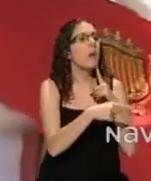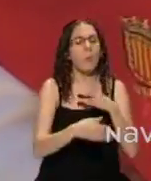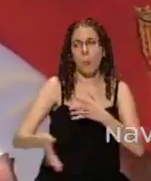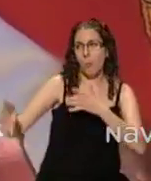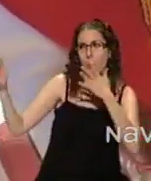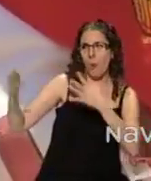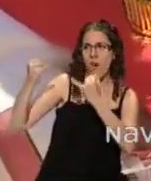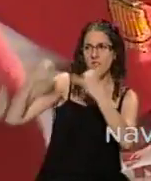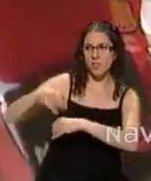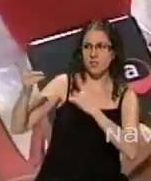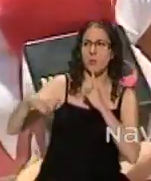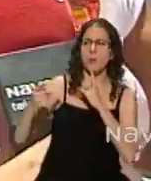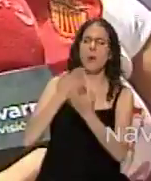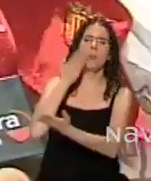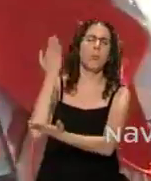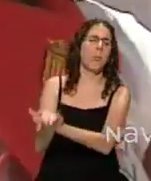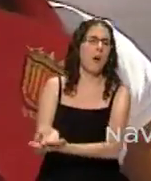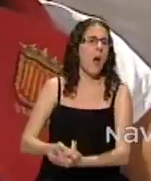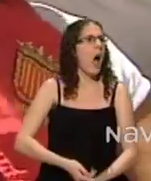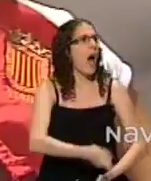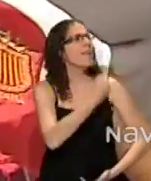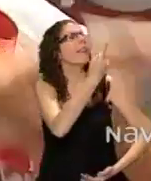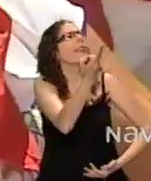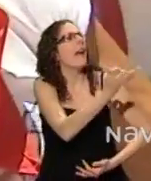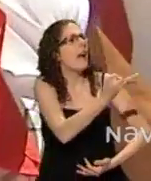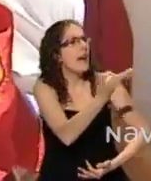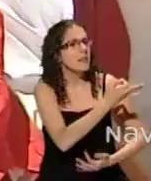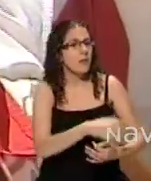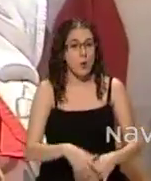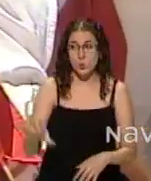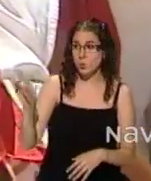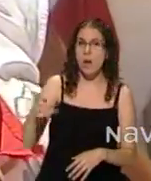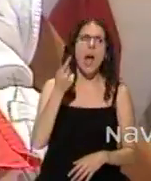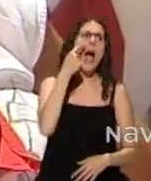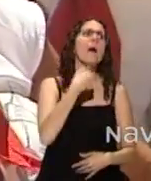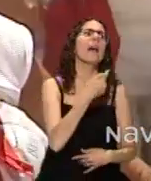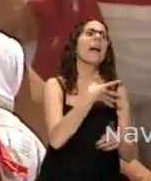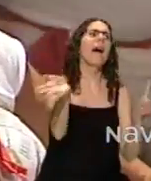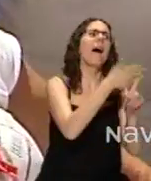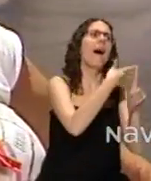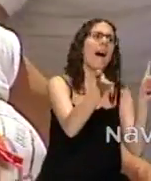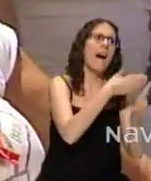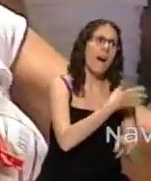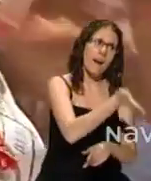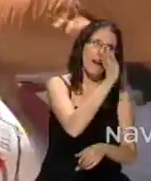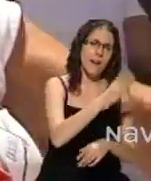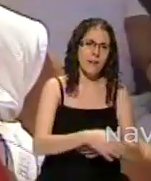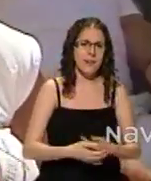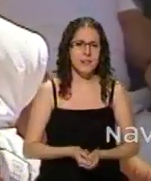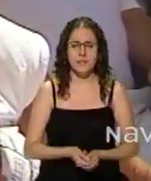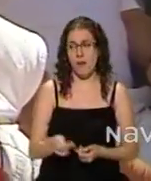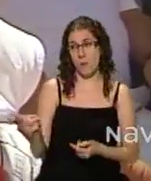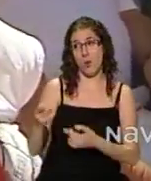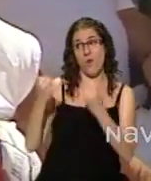fiestas de Bilbao son muy aburridas! ¿Qué dices? ¡Hombre! Oye, papá, te pego cuatro tocatas que te dejo tiesa. ¿Qué va? ¿Dónde estén las fiestas